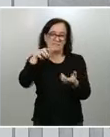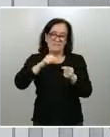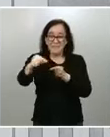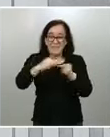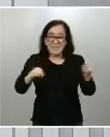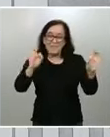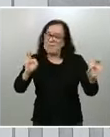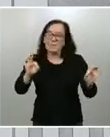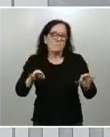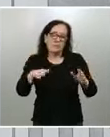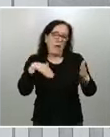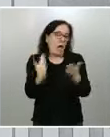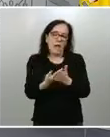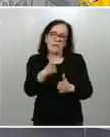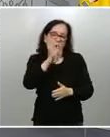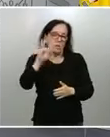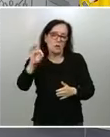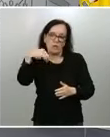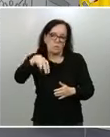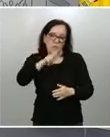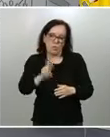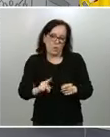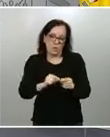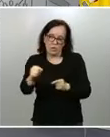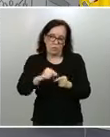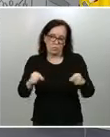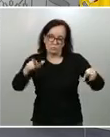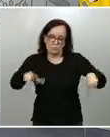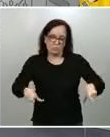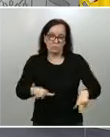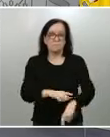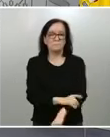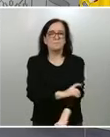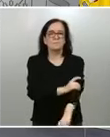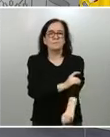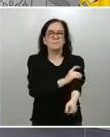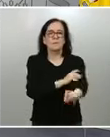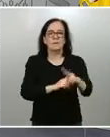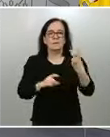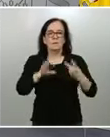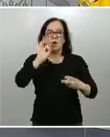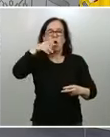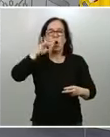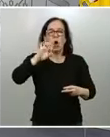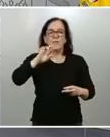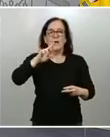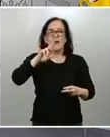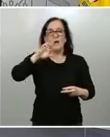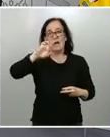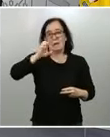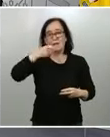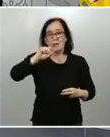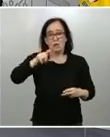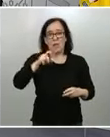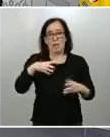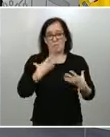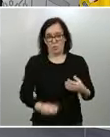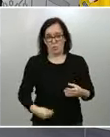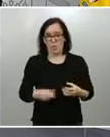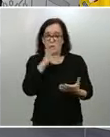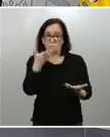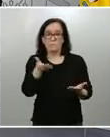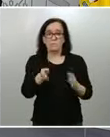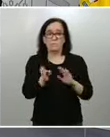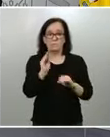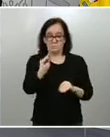metros cuadrados vamos ahora con onda regional de murcia y adelante sin ninguna